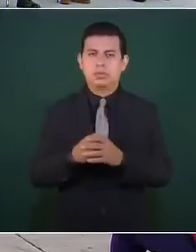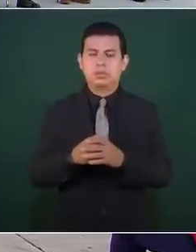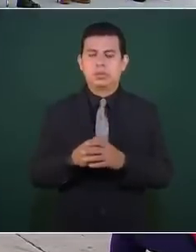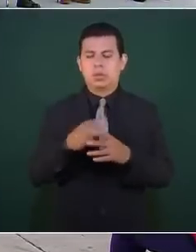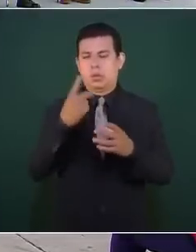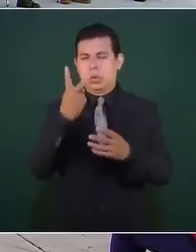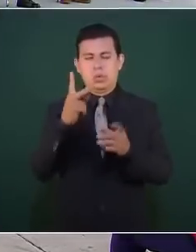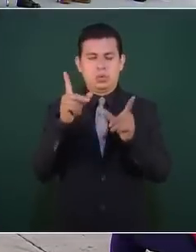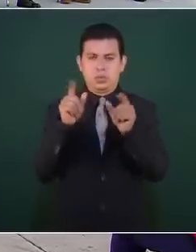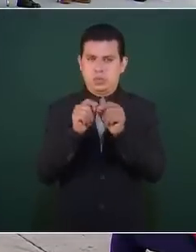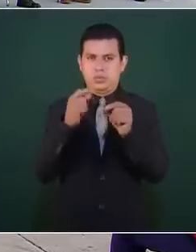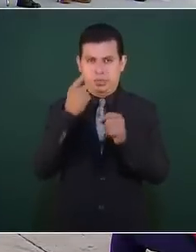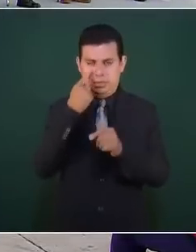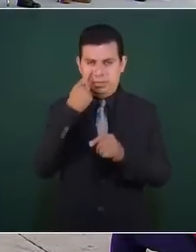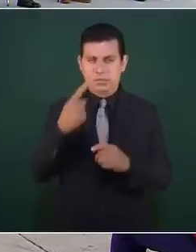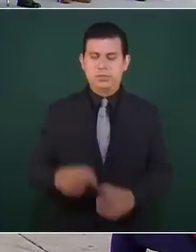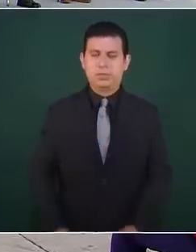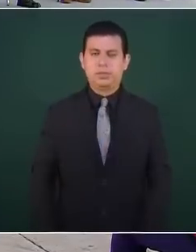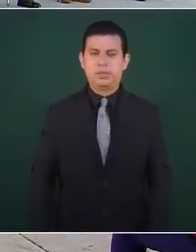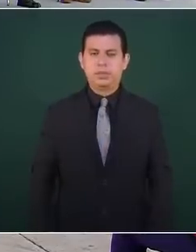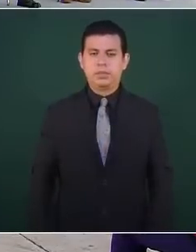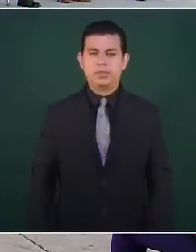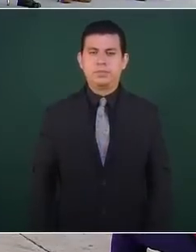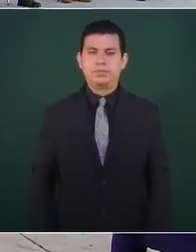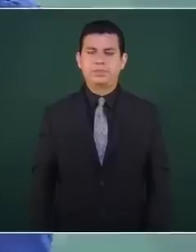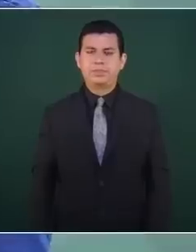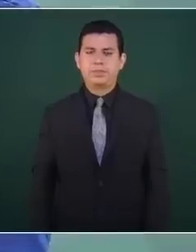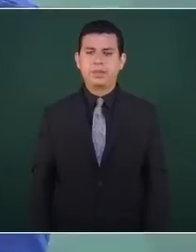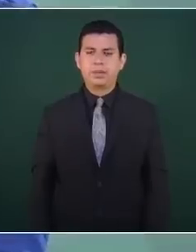Una, que